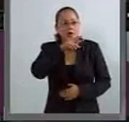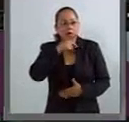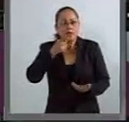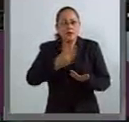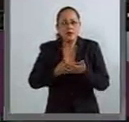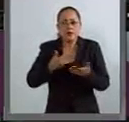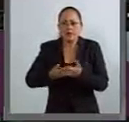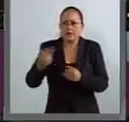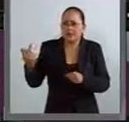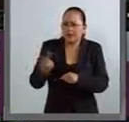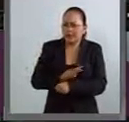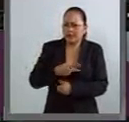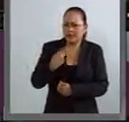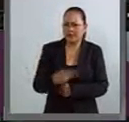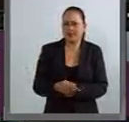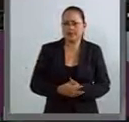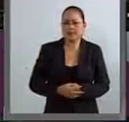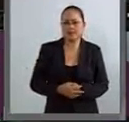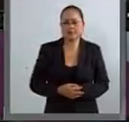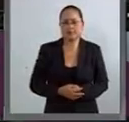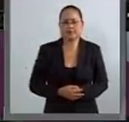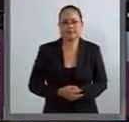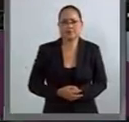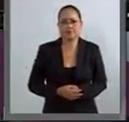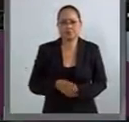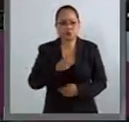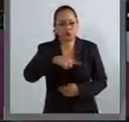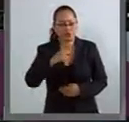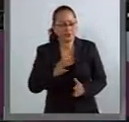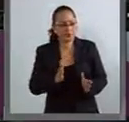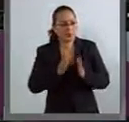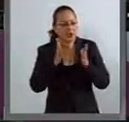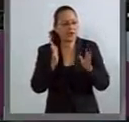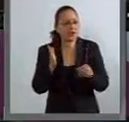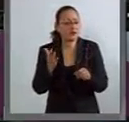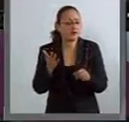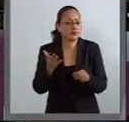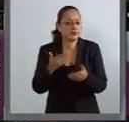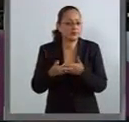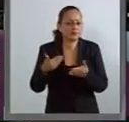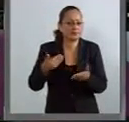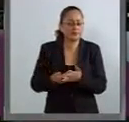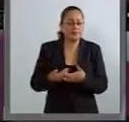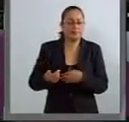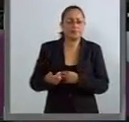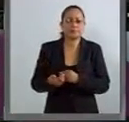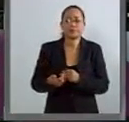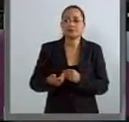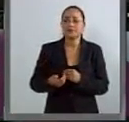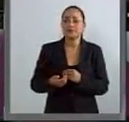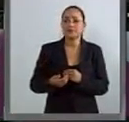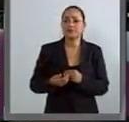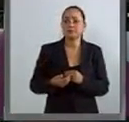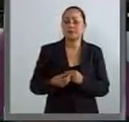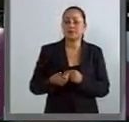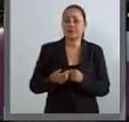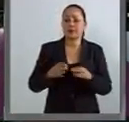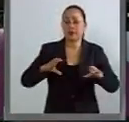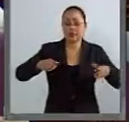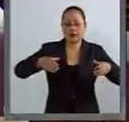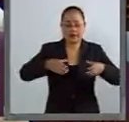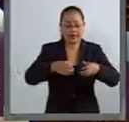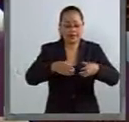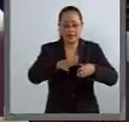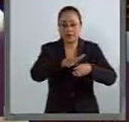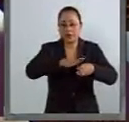encontramos. Quizá no es para nadie de ustedes una sorpresa decir que hoy en día la clase política, si es que le